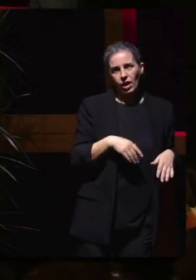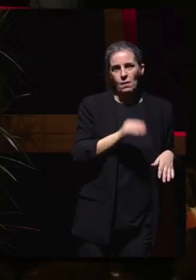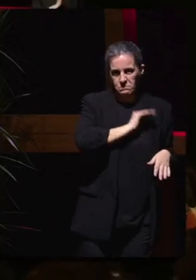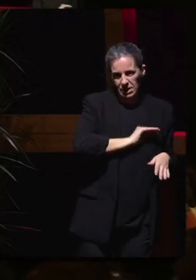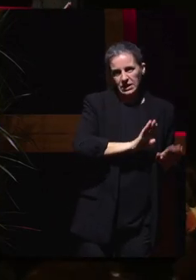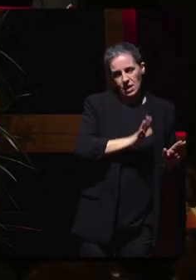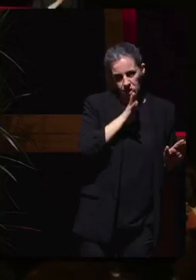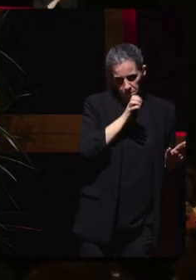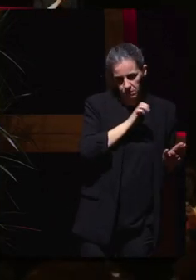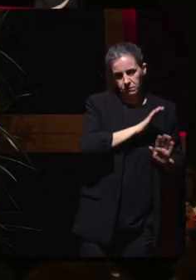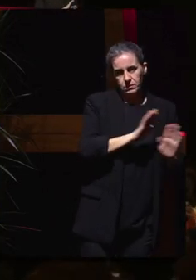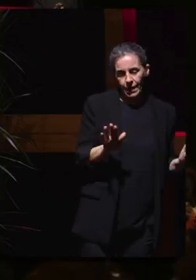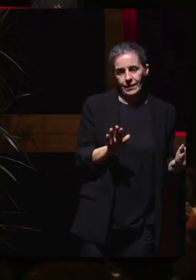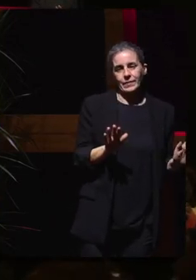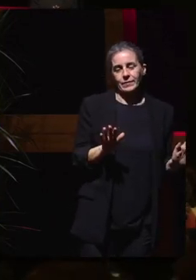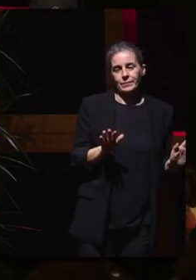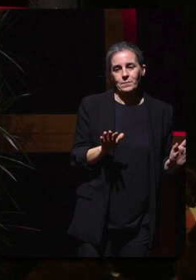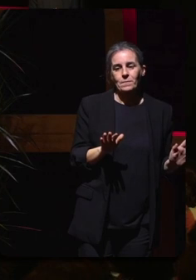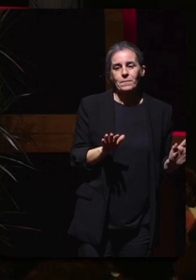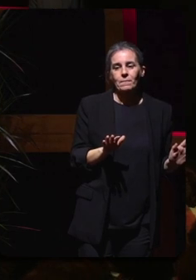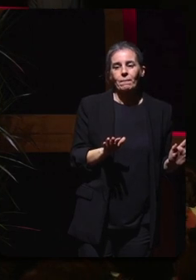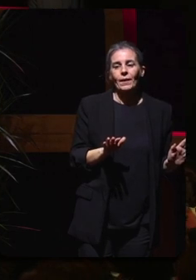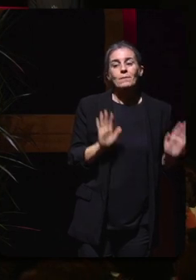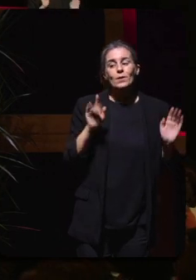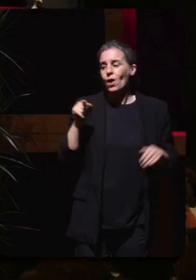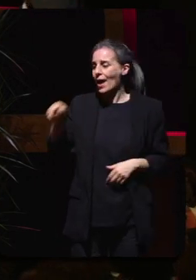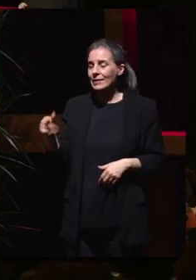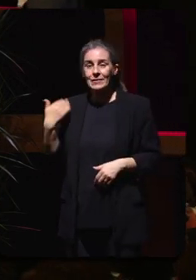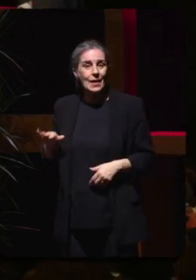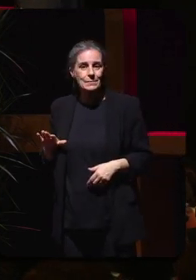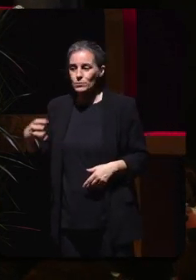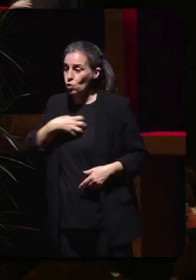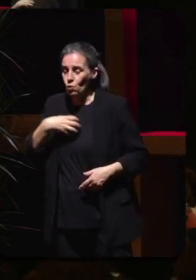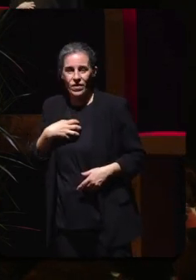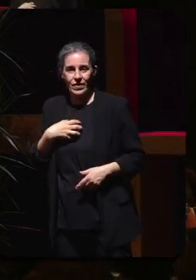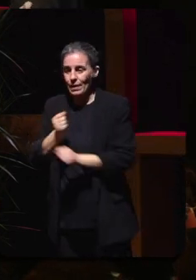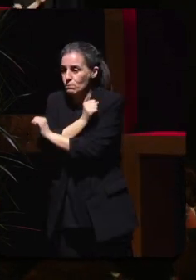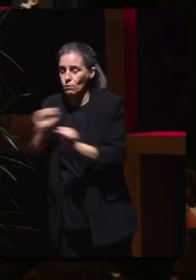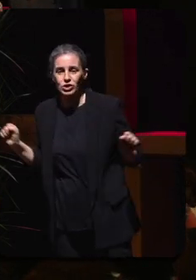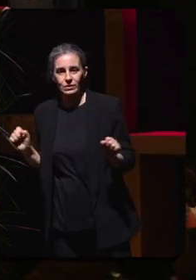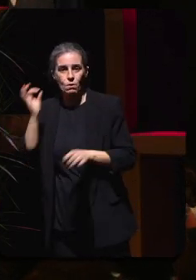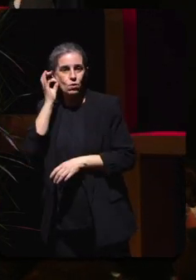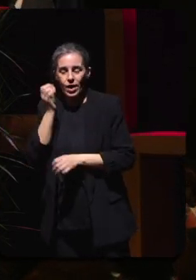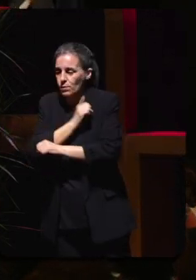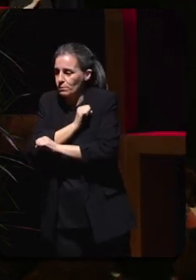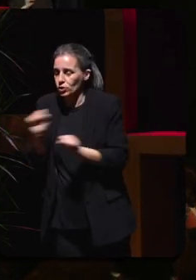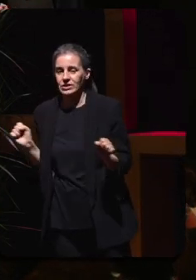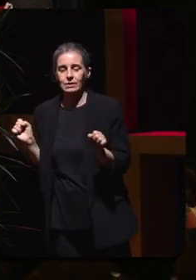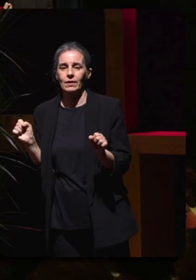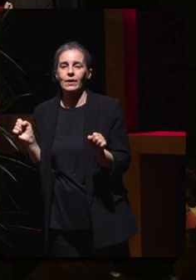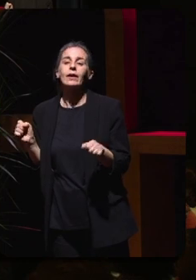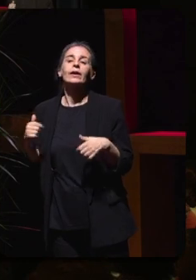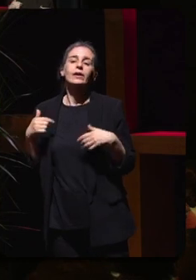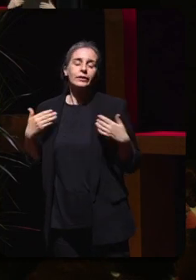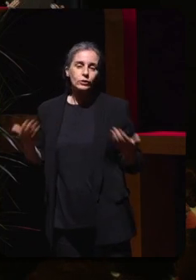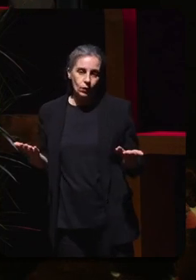sea, aprovecho. Y allí, pues, es imposible, ¿no? Que, entonces, para que, bueno,